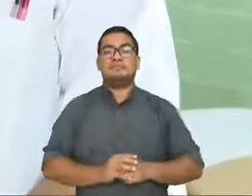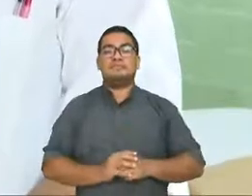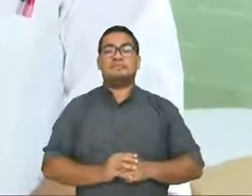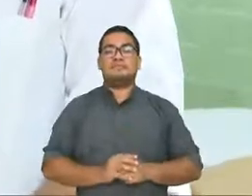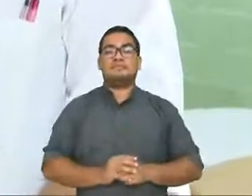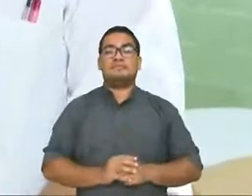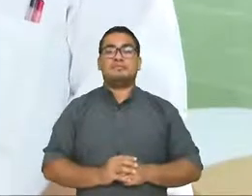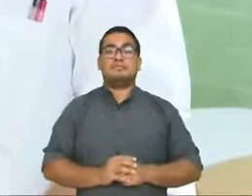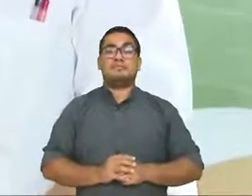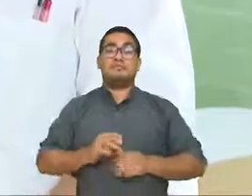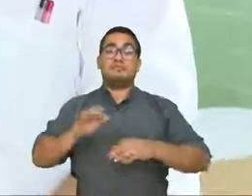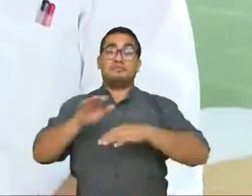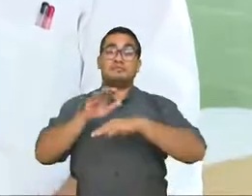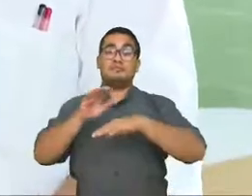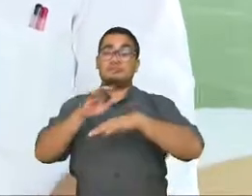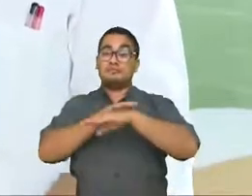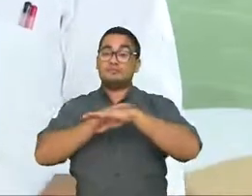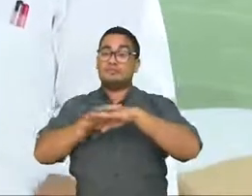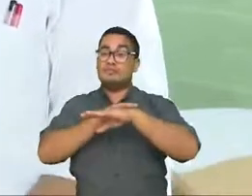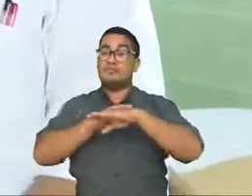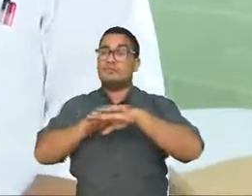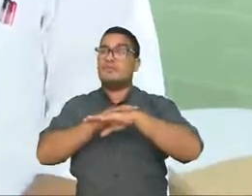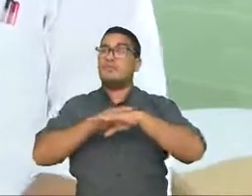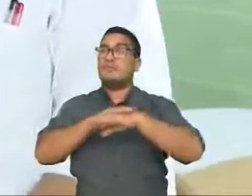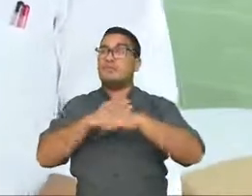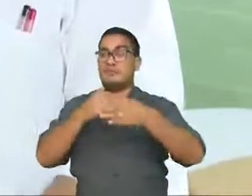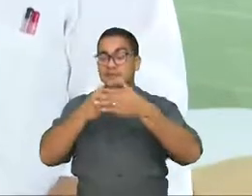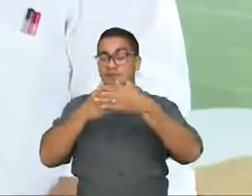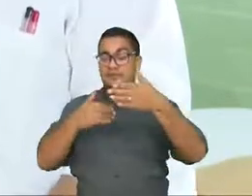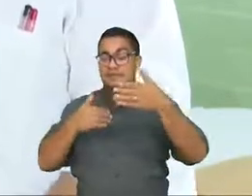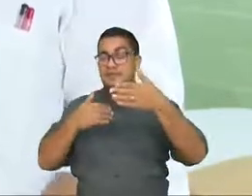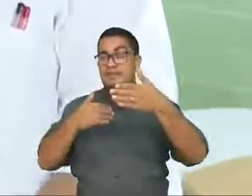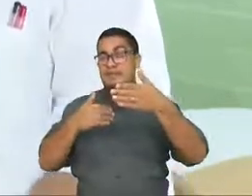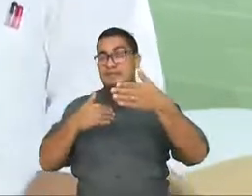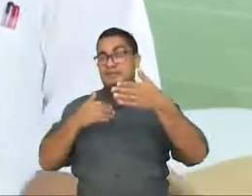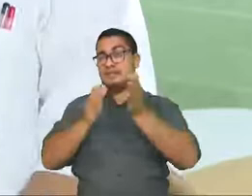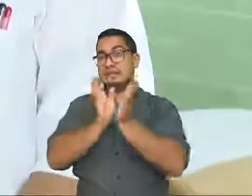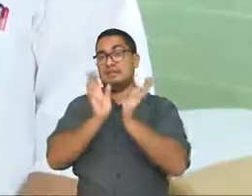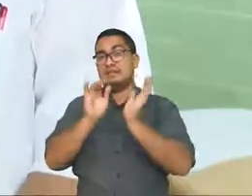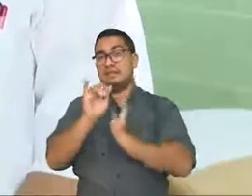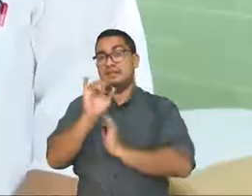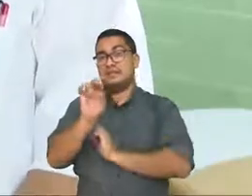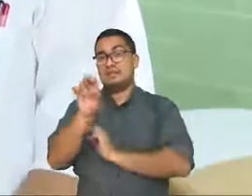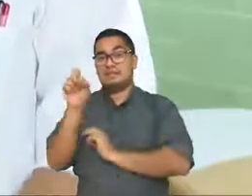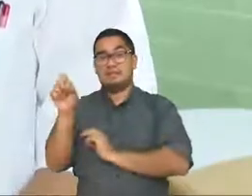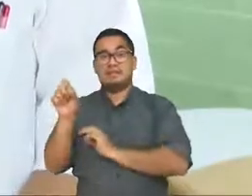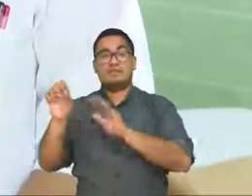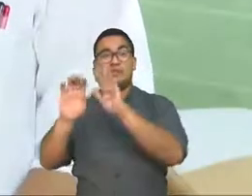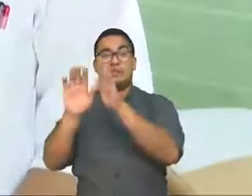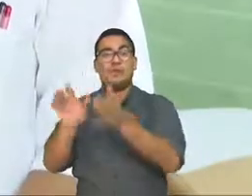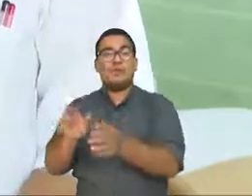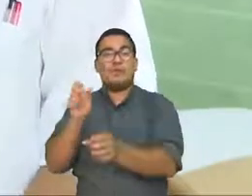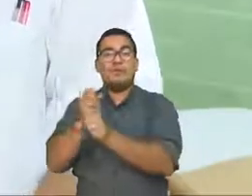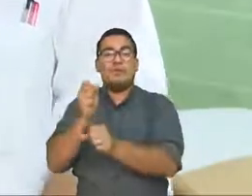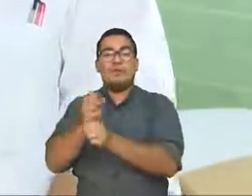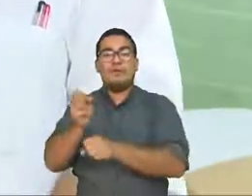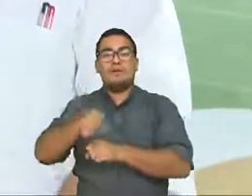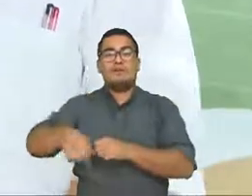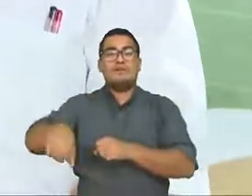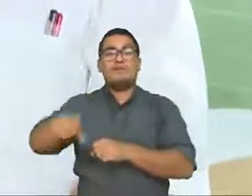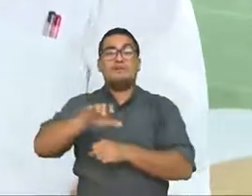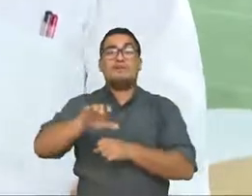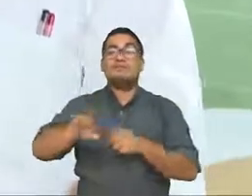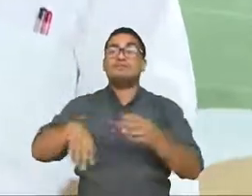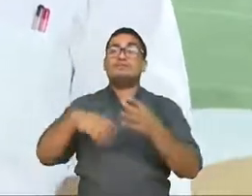me imagino, tiene que estar exactamente, entonces tenemos que tener pendiente de la trabajadora social. Tenemos el área de amputados,